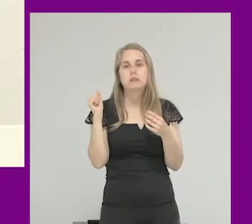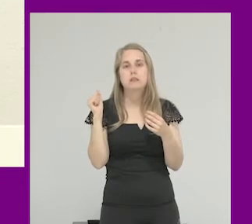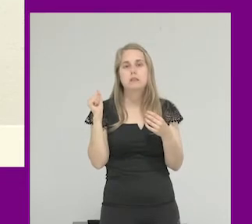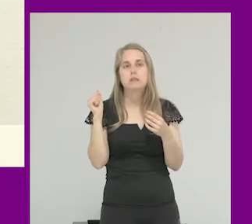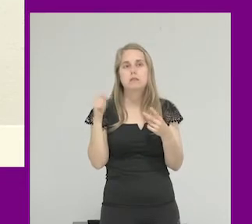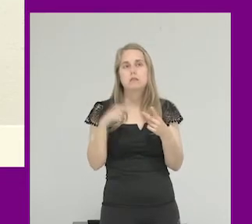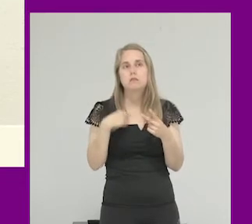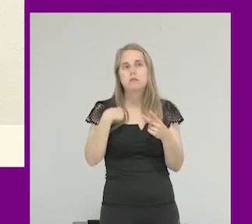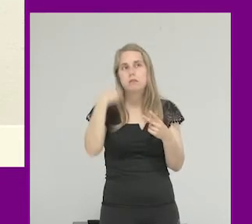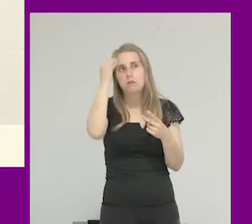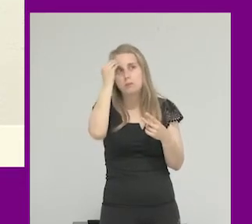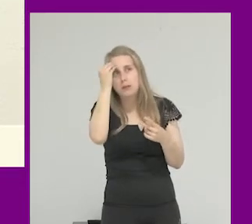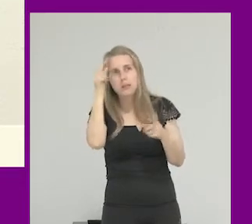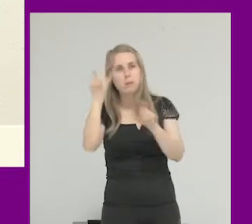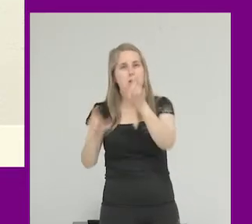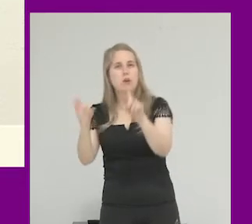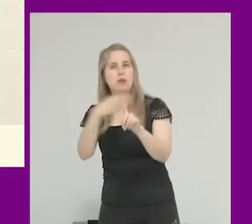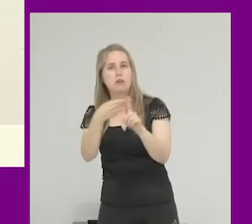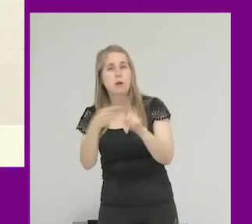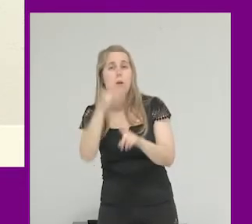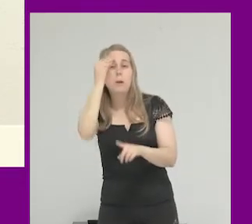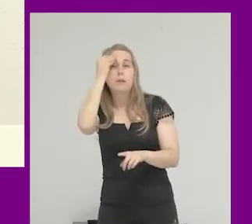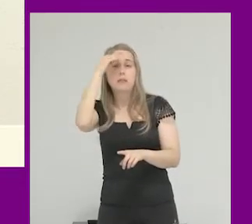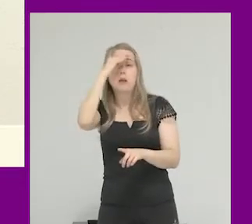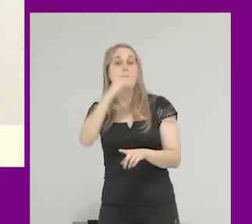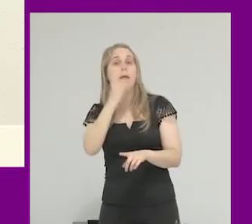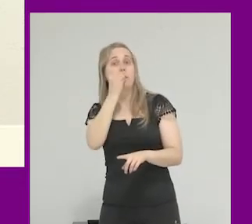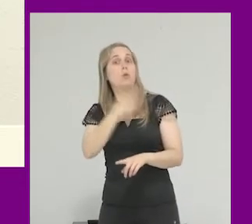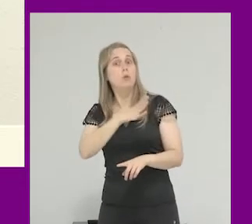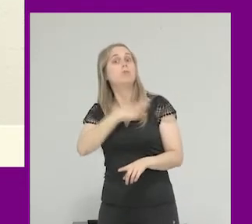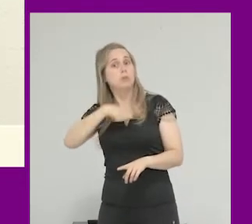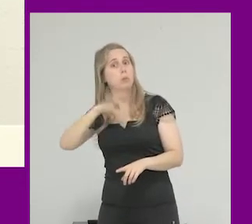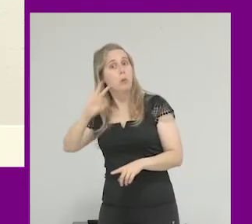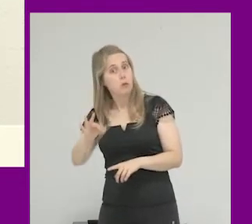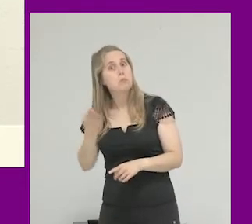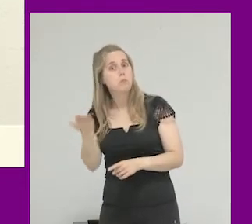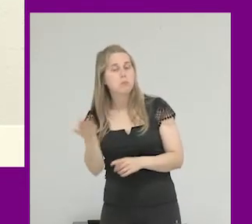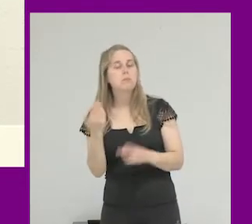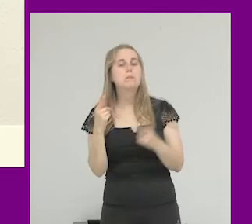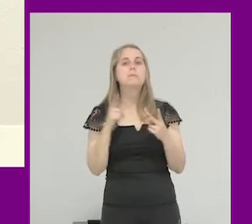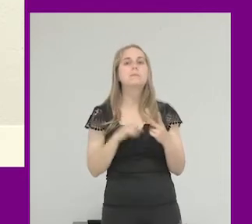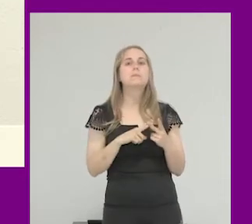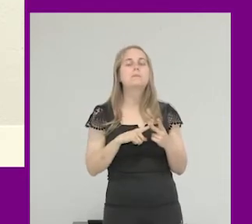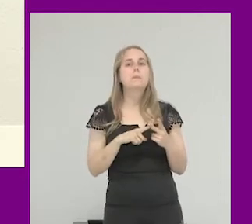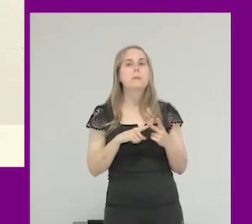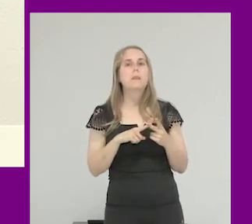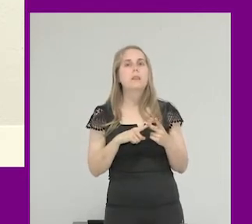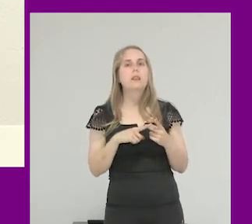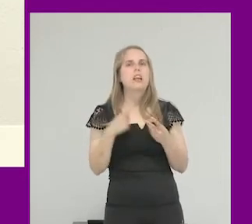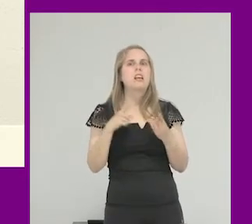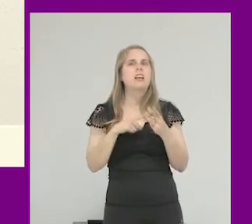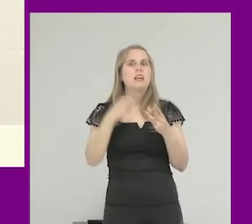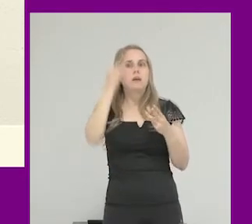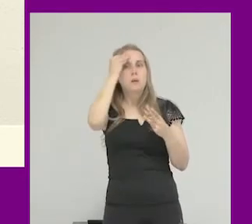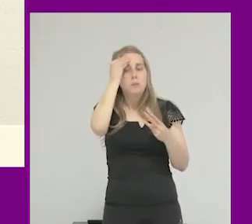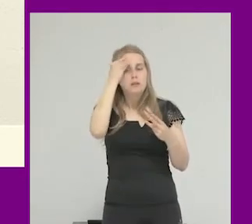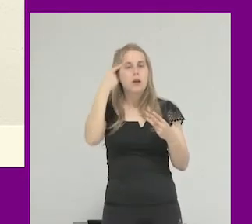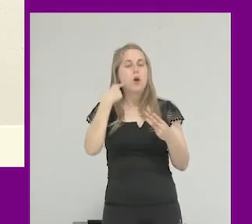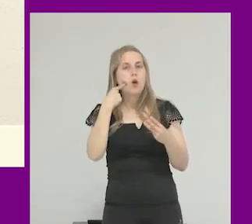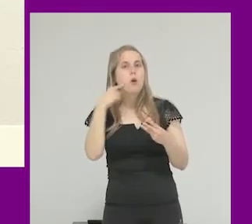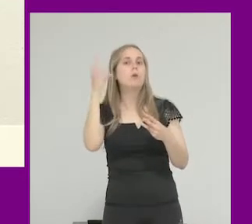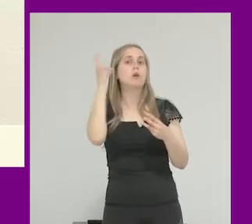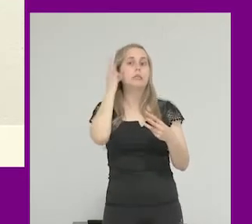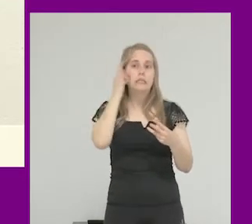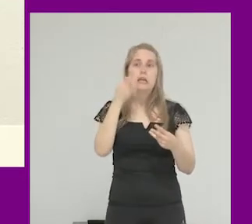creen que los maltratadores pueden ser buenos padres y entienden el consentimiento de las